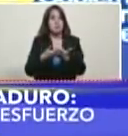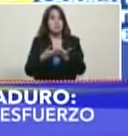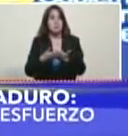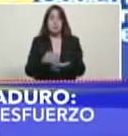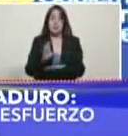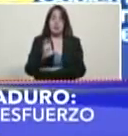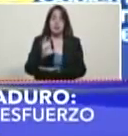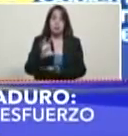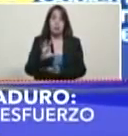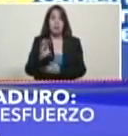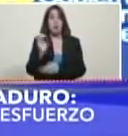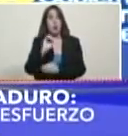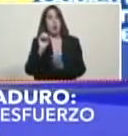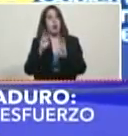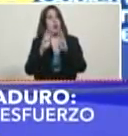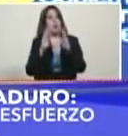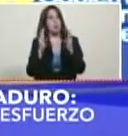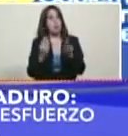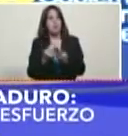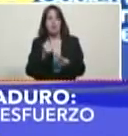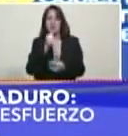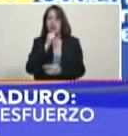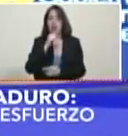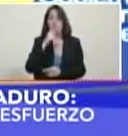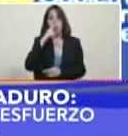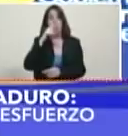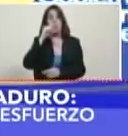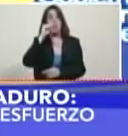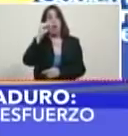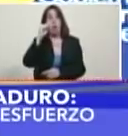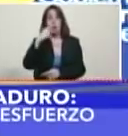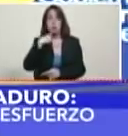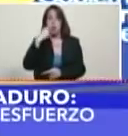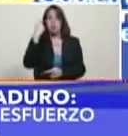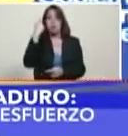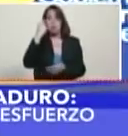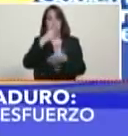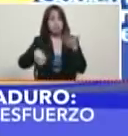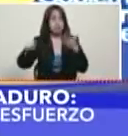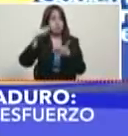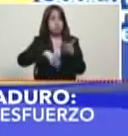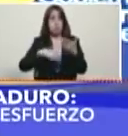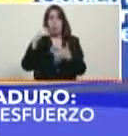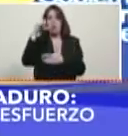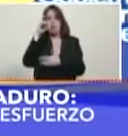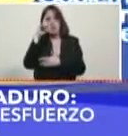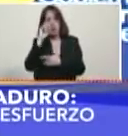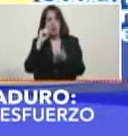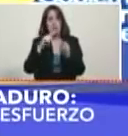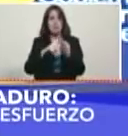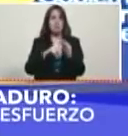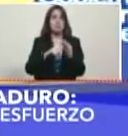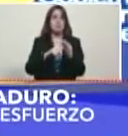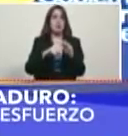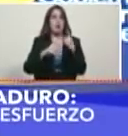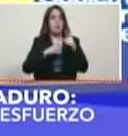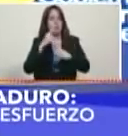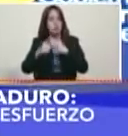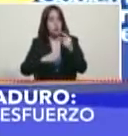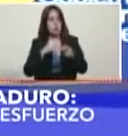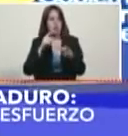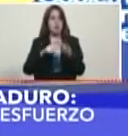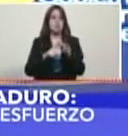país o en el mundo, se llama Nicolás Maduro Moros. Estoy censurado por Instagram, por Twitter, por